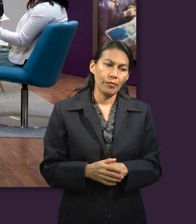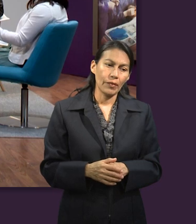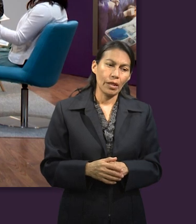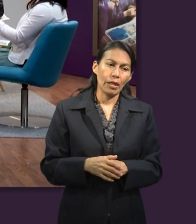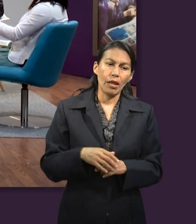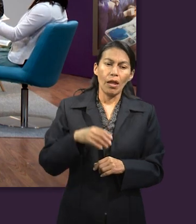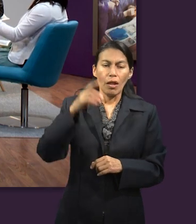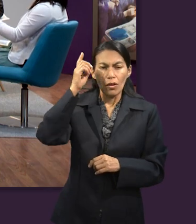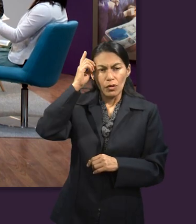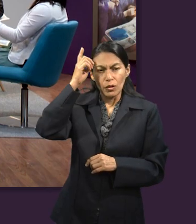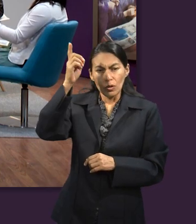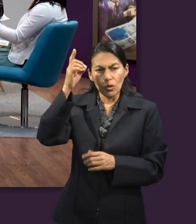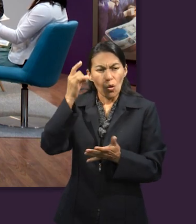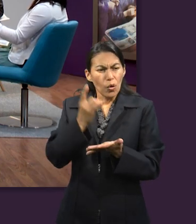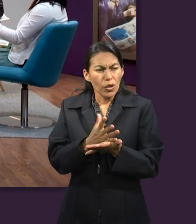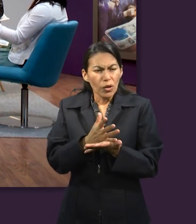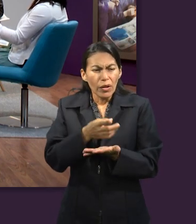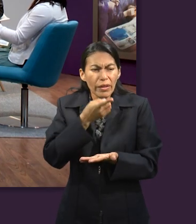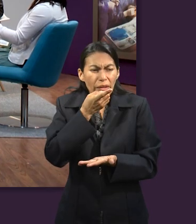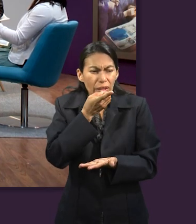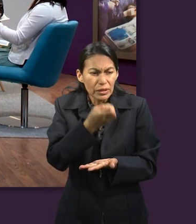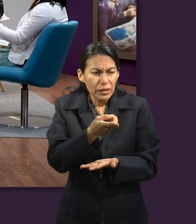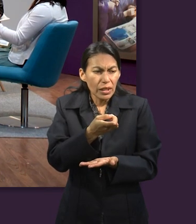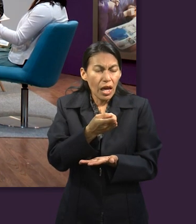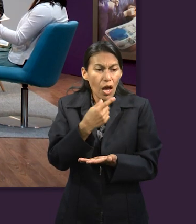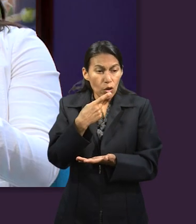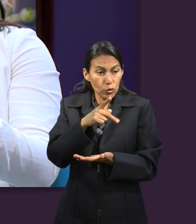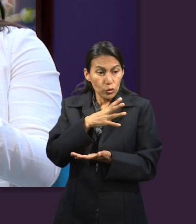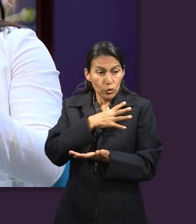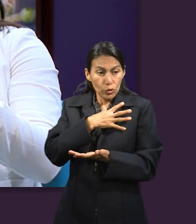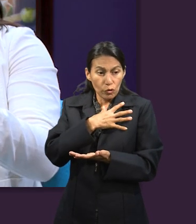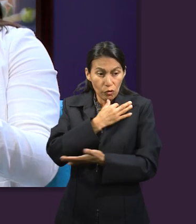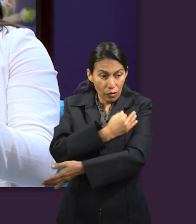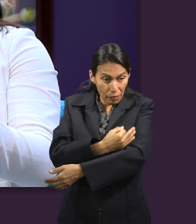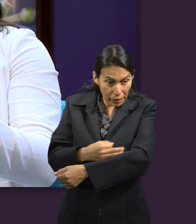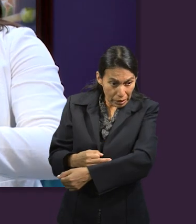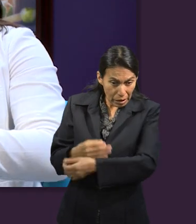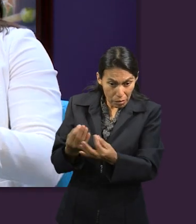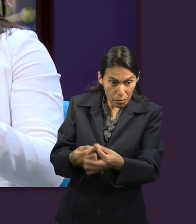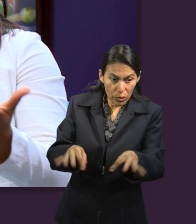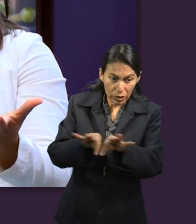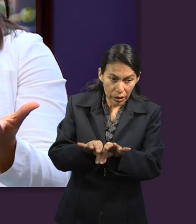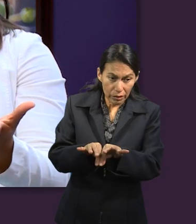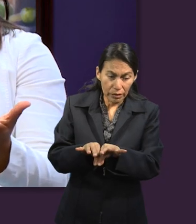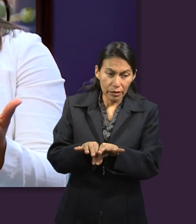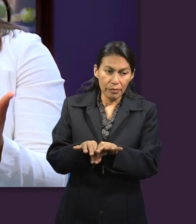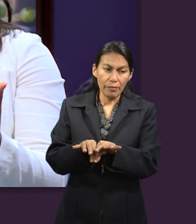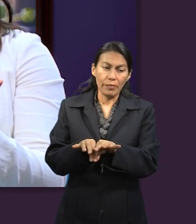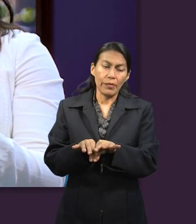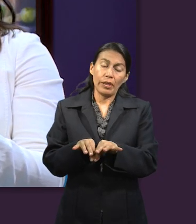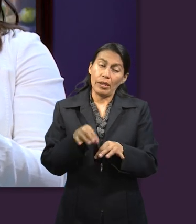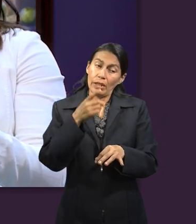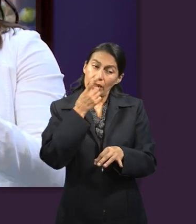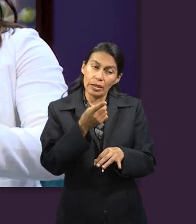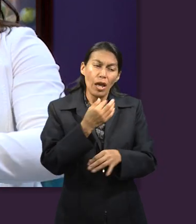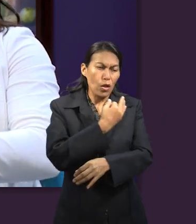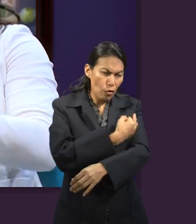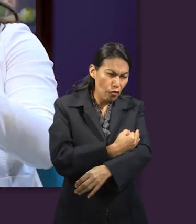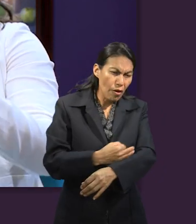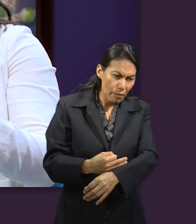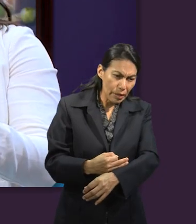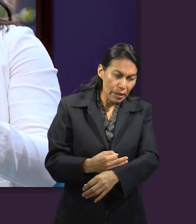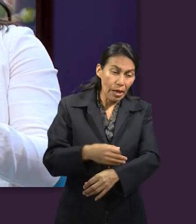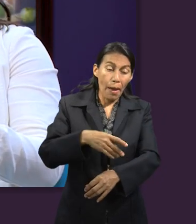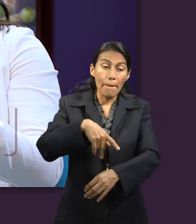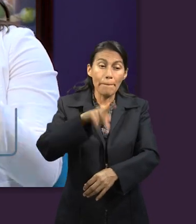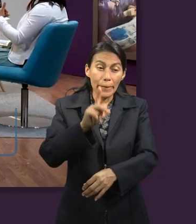no solamente se limitaba al hecho de que su linaje iba a ser importante sino que dentro de